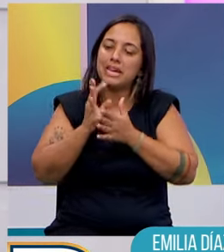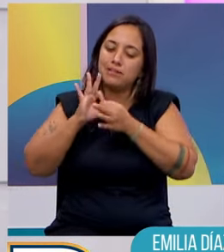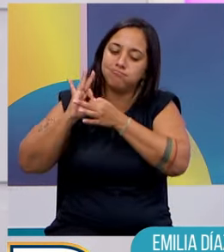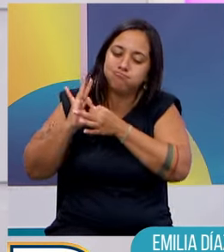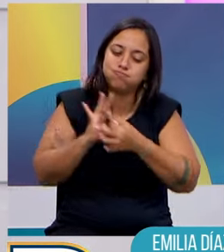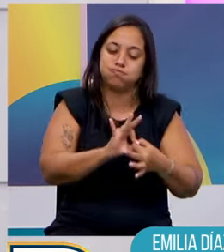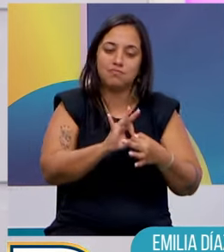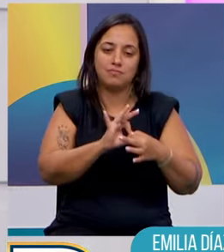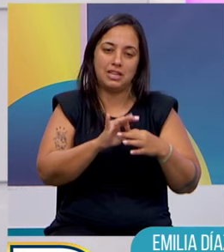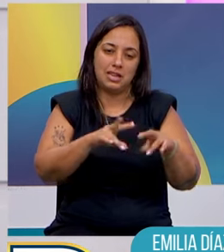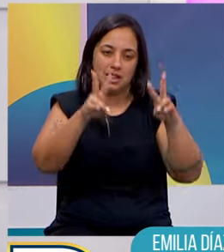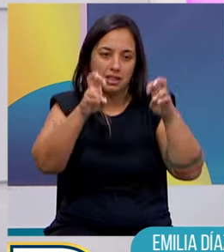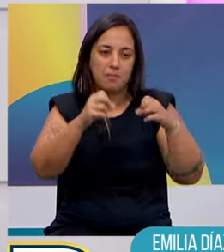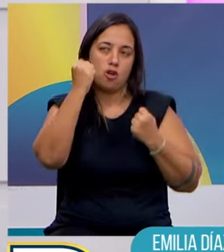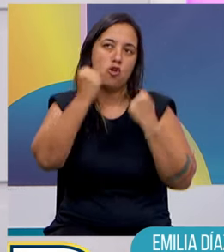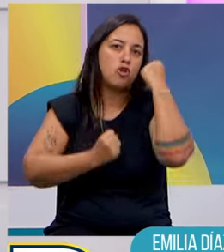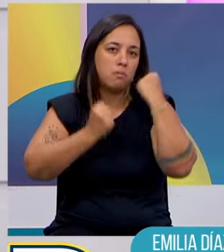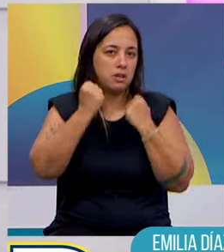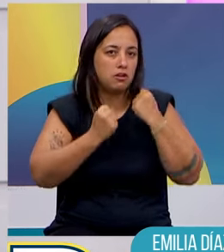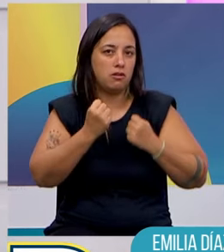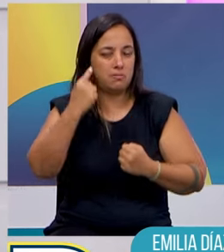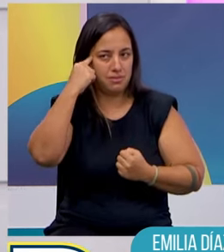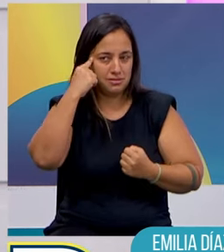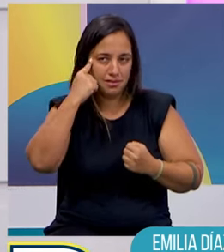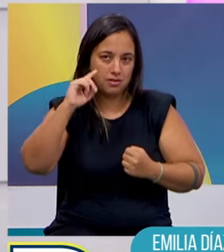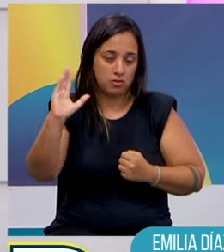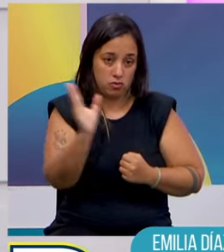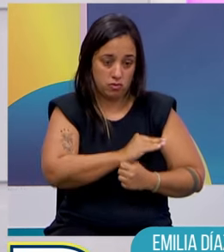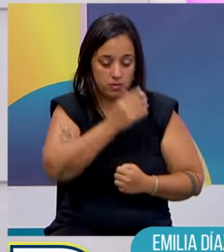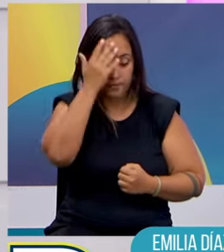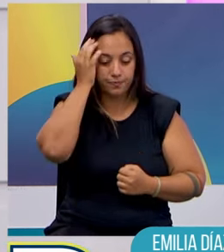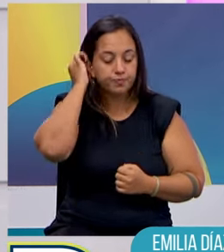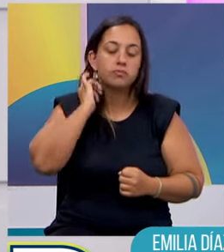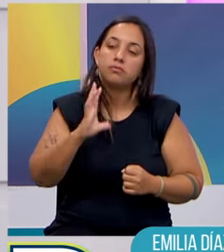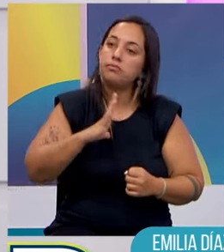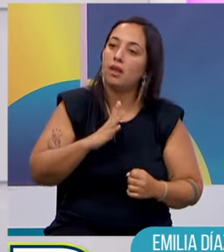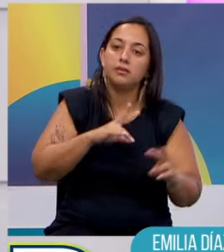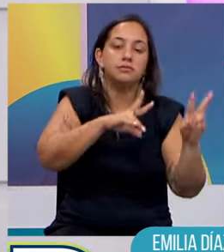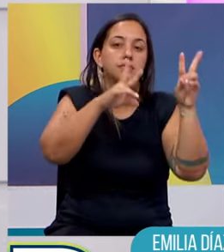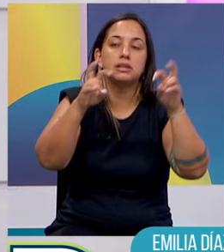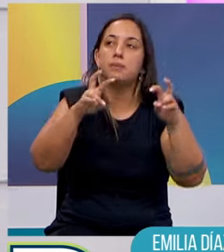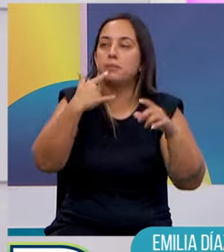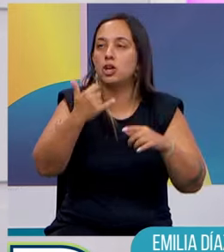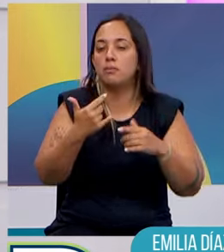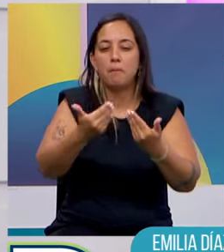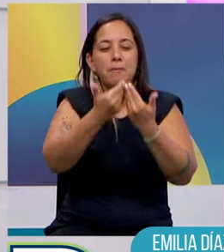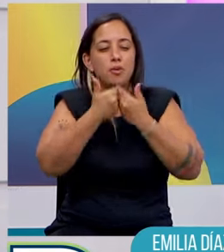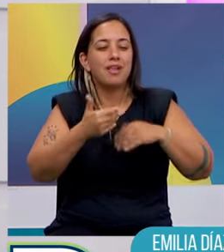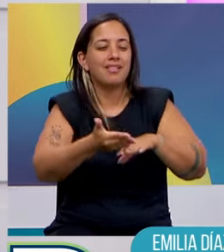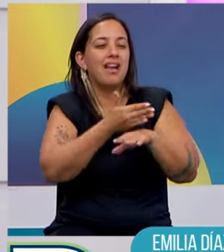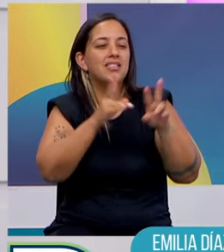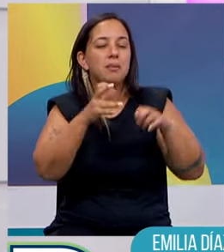del contralor de la economía. Hay cosas que son extractivistas, eso que me preguntaste de los mitos,